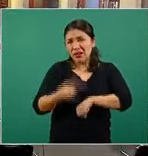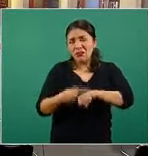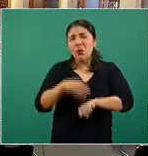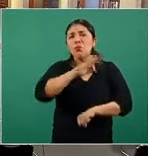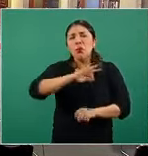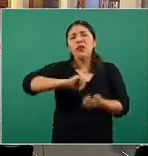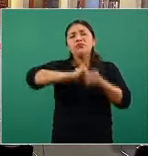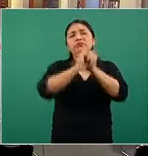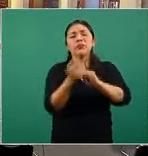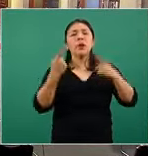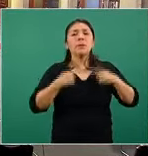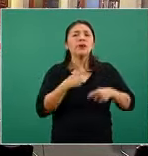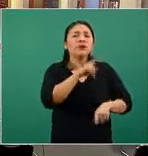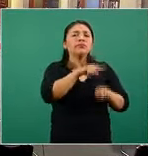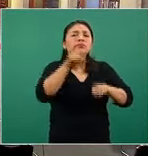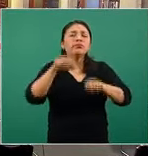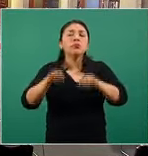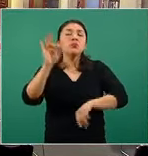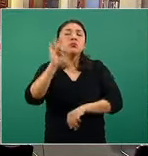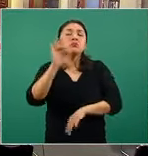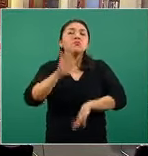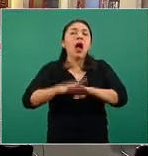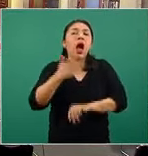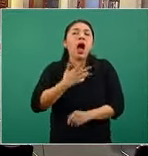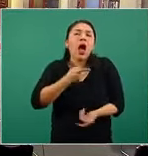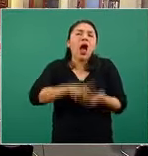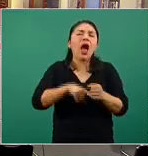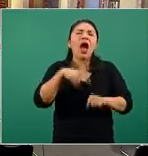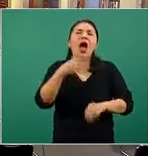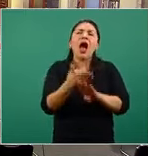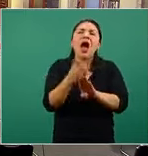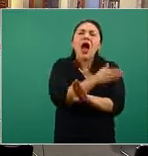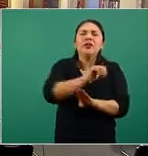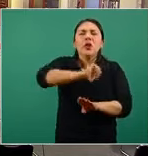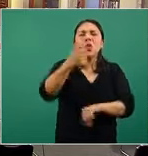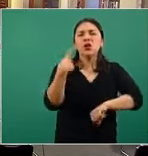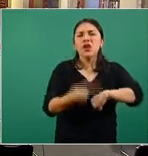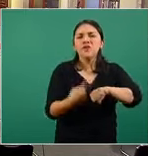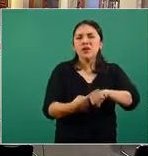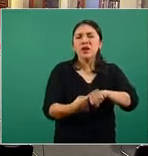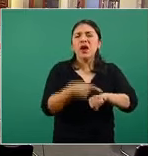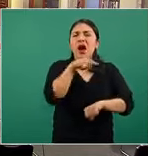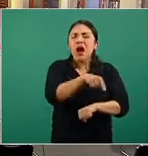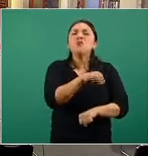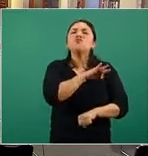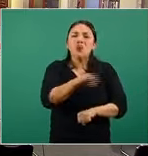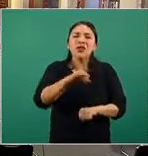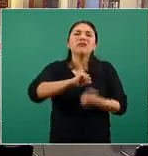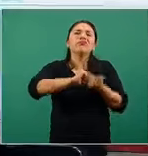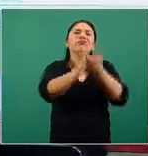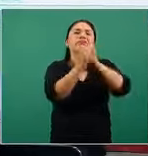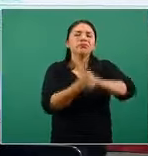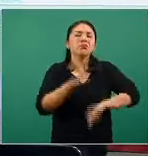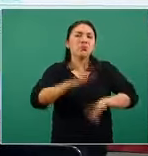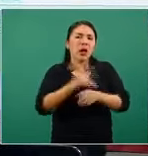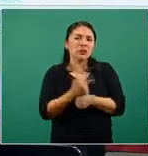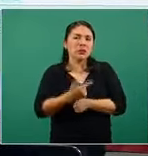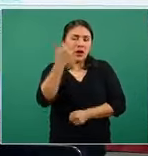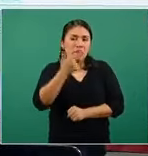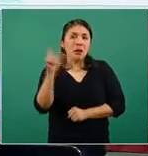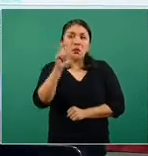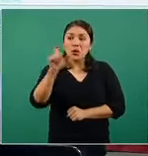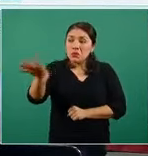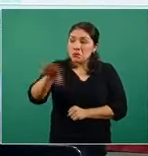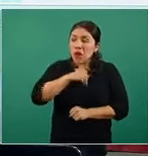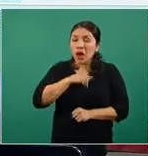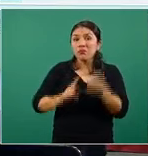las personas, sobre todo aquellas que tienen comorbilidades o factores de riesgo asociadas o presentes en el momento del